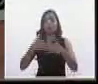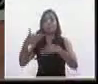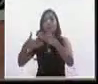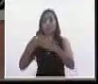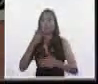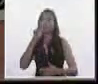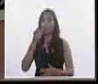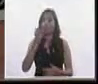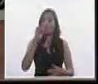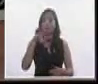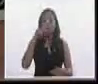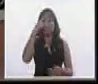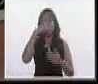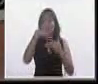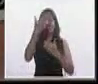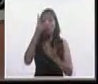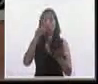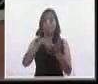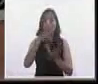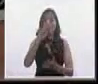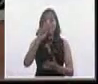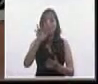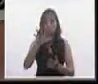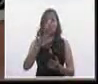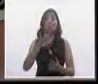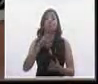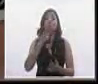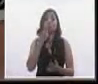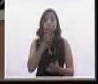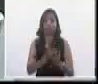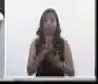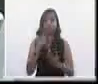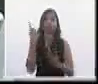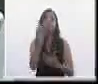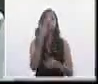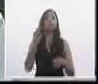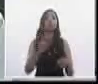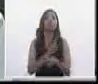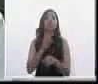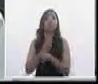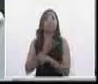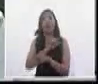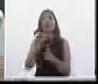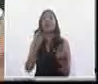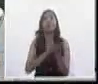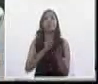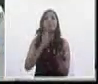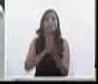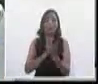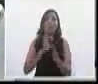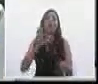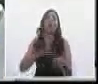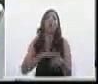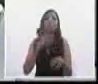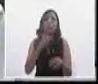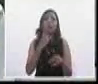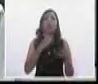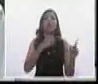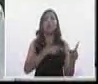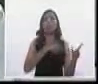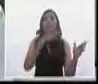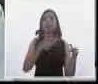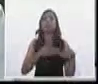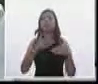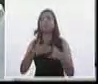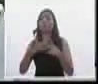Salud dice que para el 2025 vamos a tener un problema mundial de cuestión de discapacidad por todas las discapacidades que se van